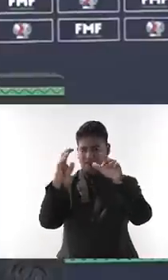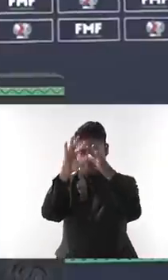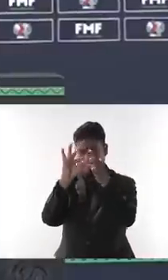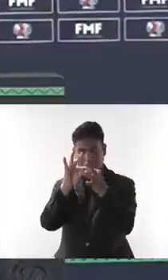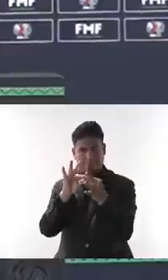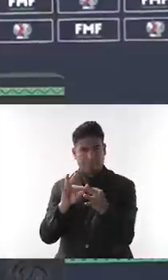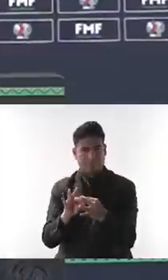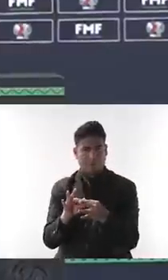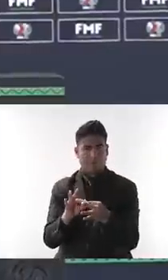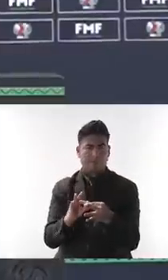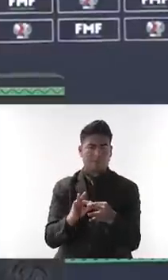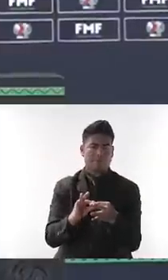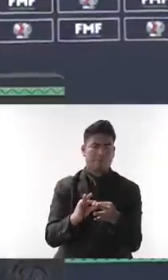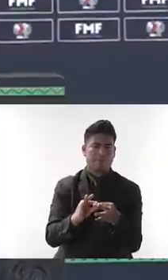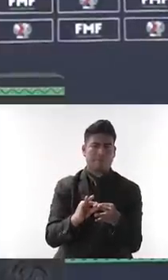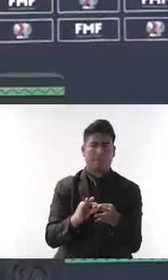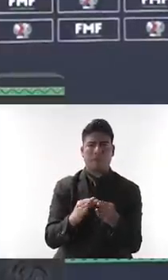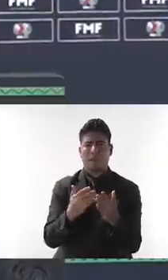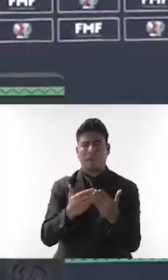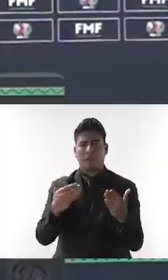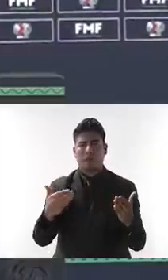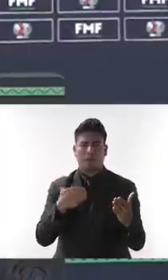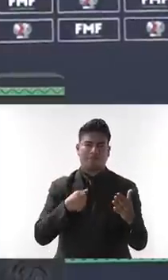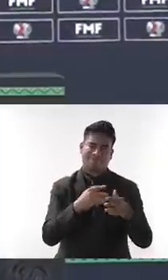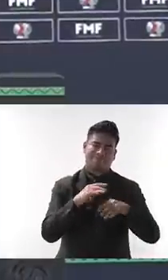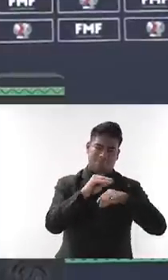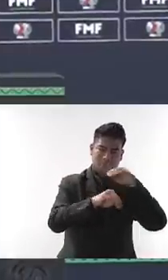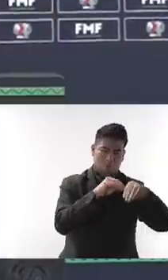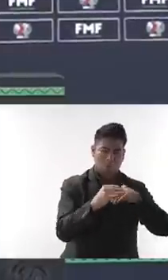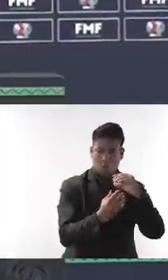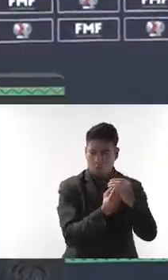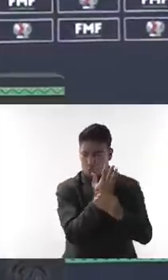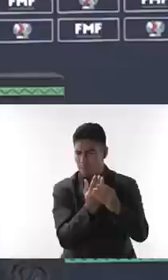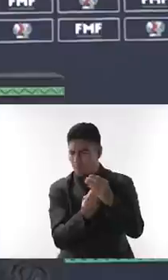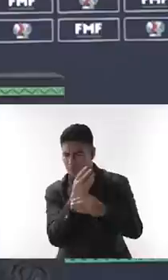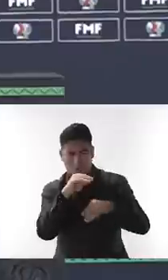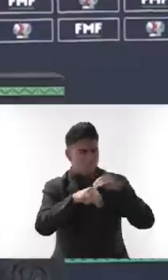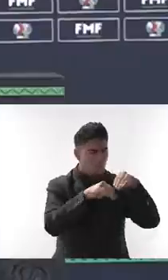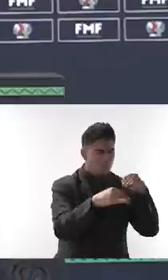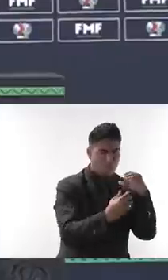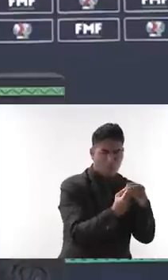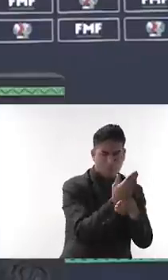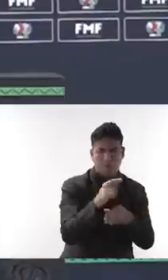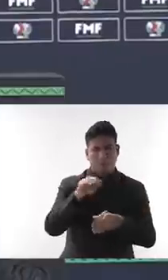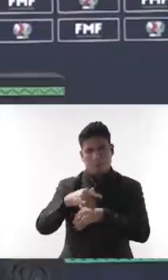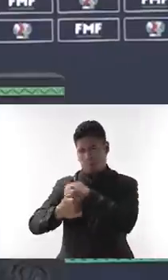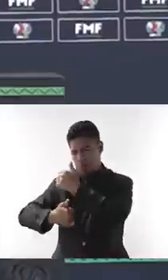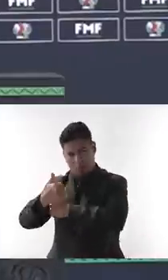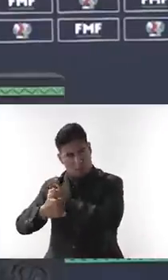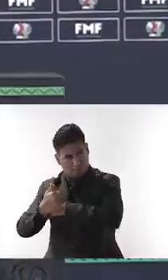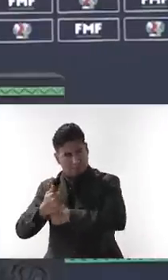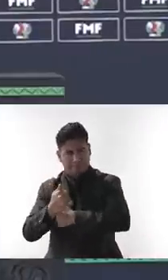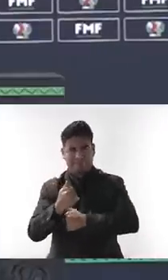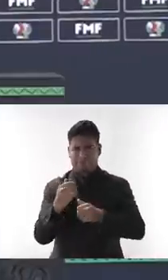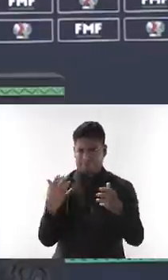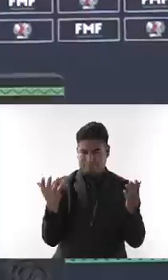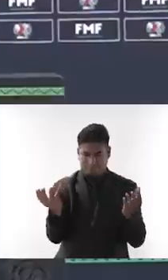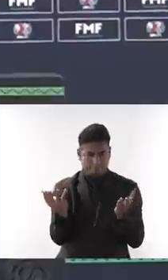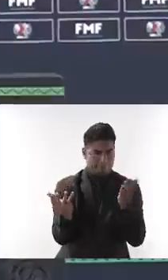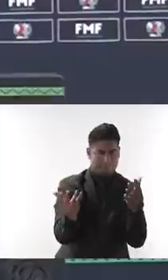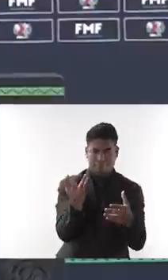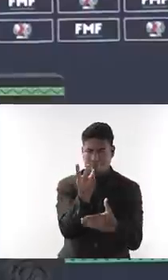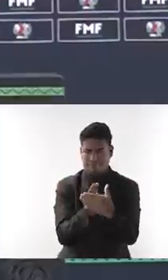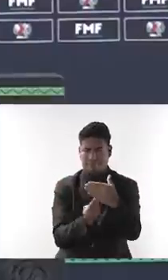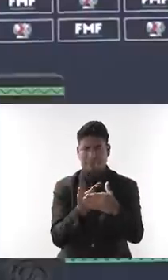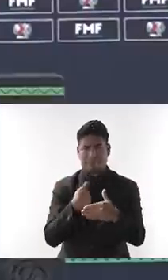estamos tomando, las dos principales entre la reestructura y el regreso a las altas competencias, en particular dentro